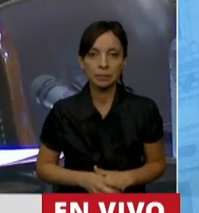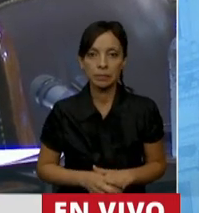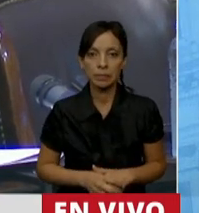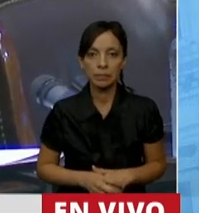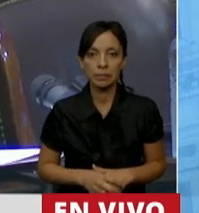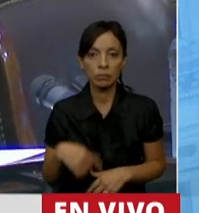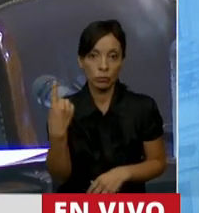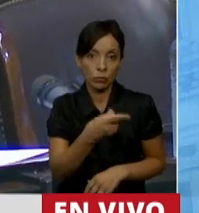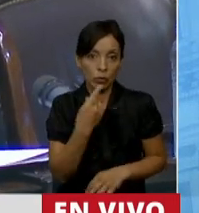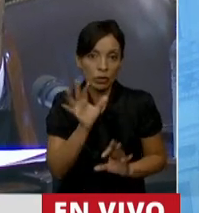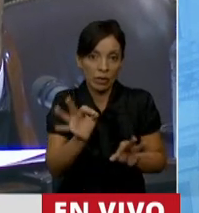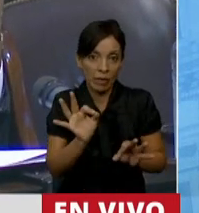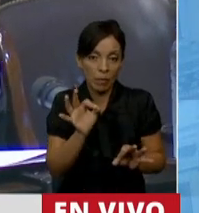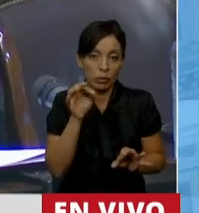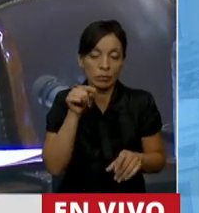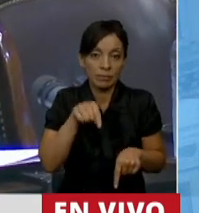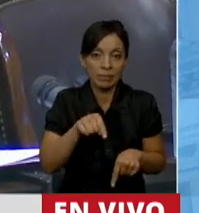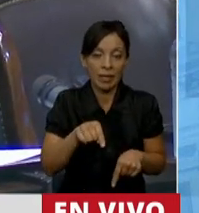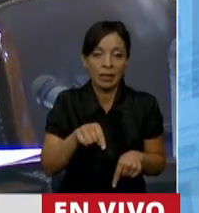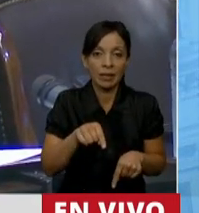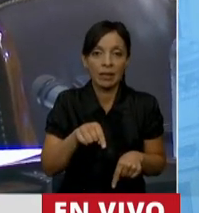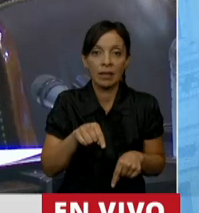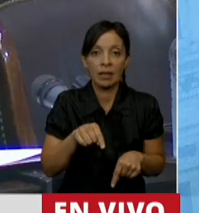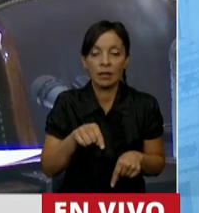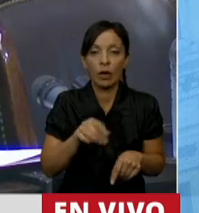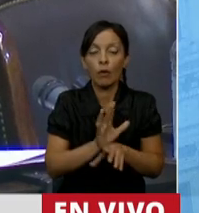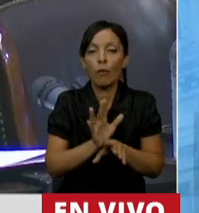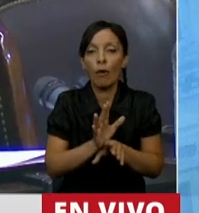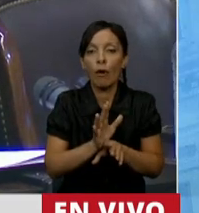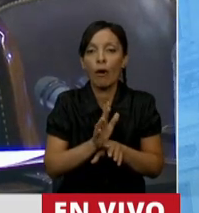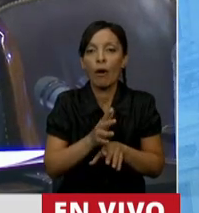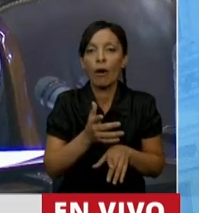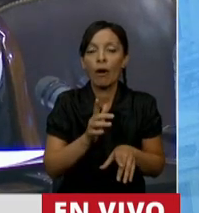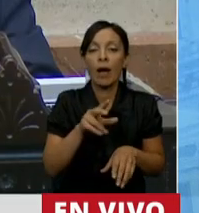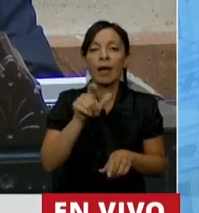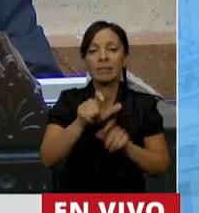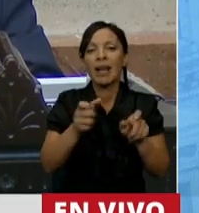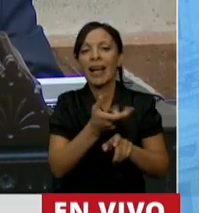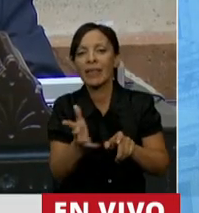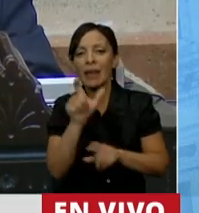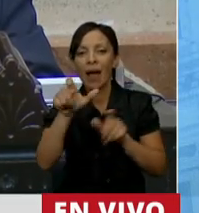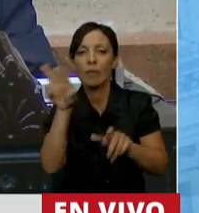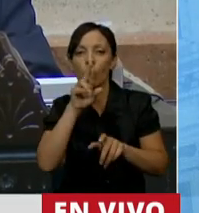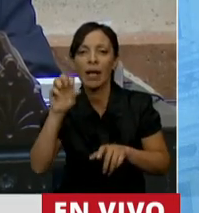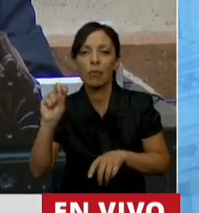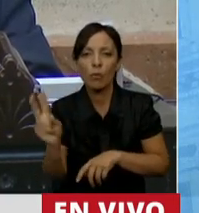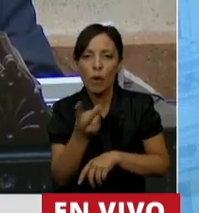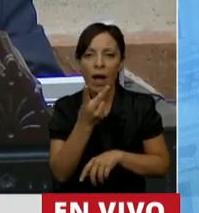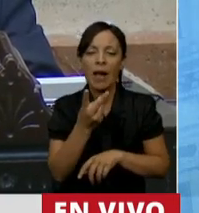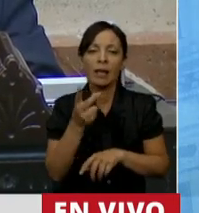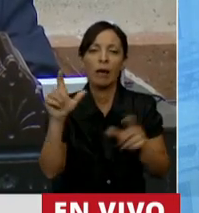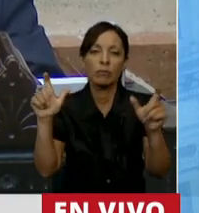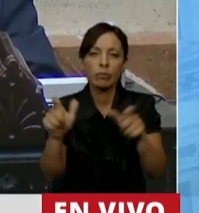esto se trabajaba con, se combatía las muertes y los embarazos no deseados con